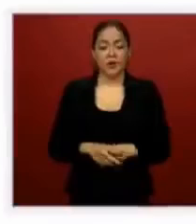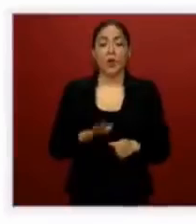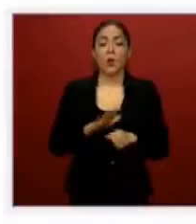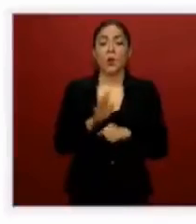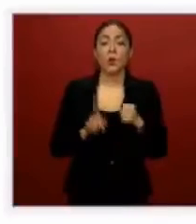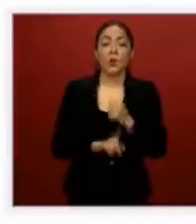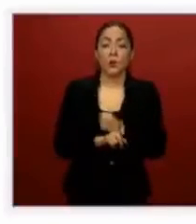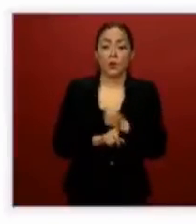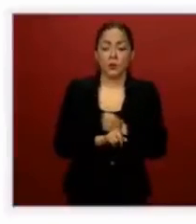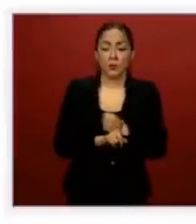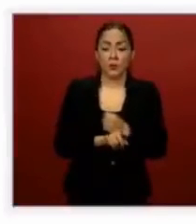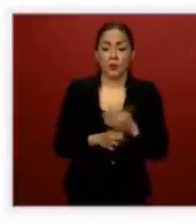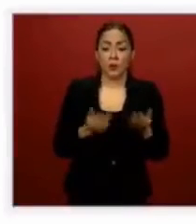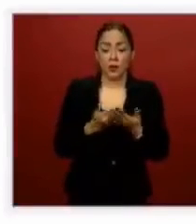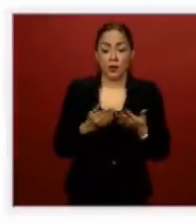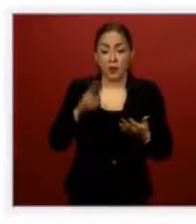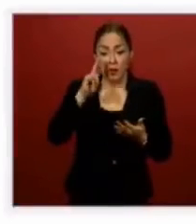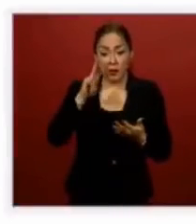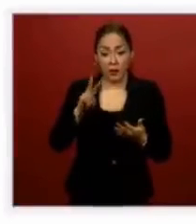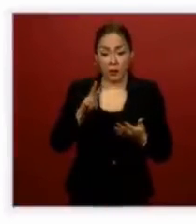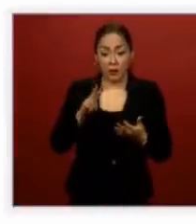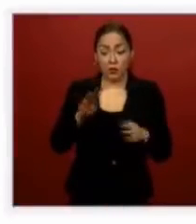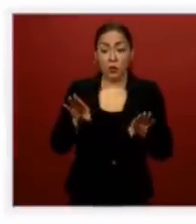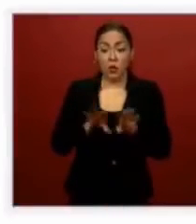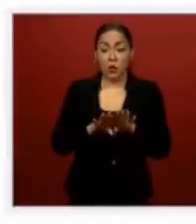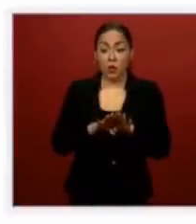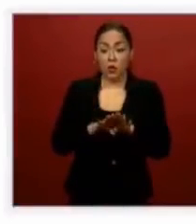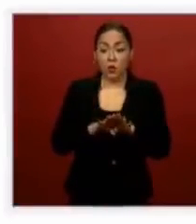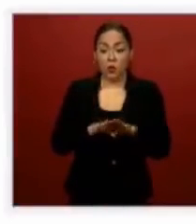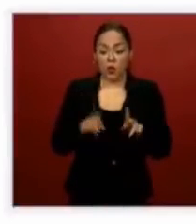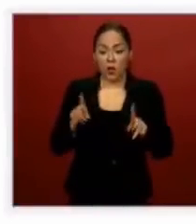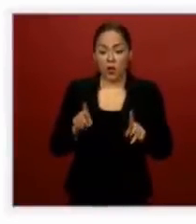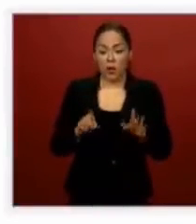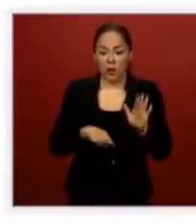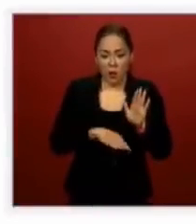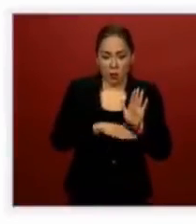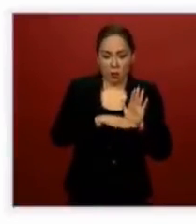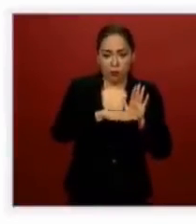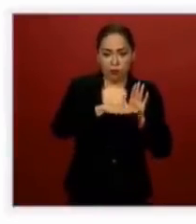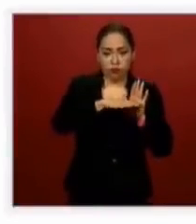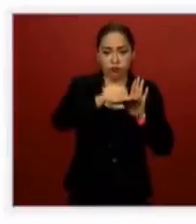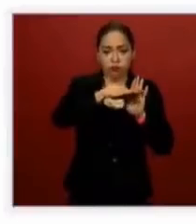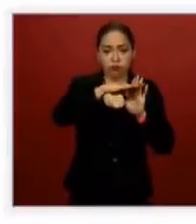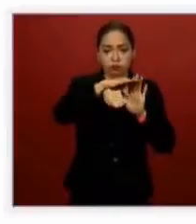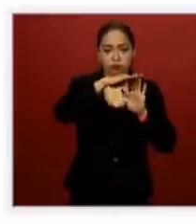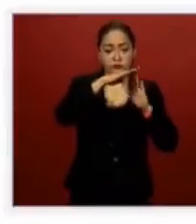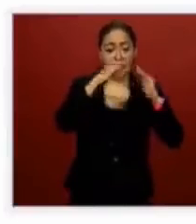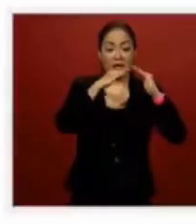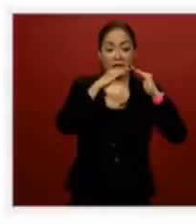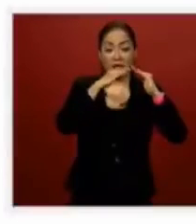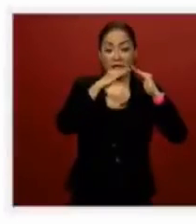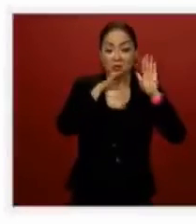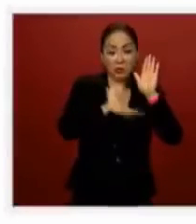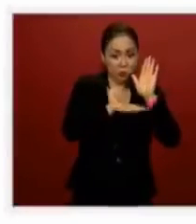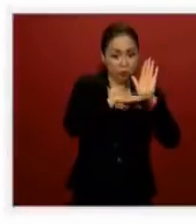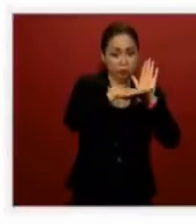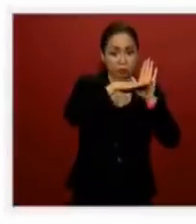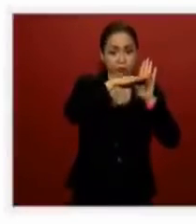Por ejemplo, ya en varios lugares existen inundaciones porque se incrementa el nivel del agua,